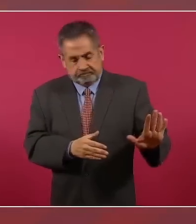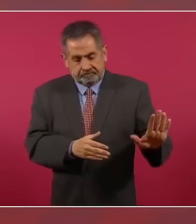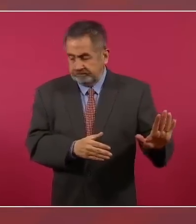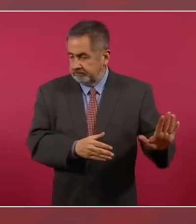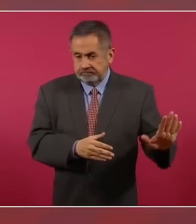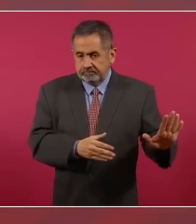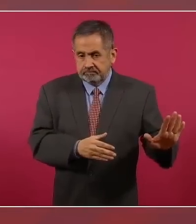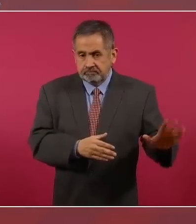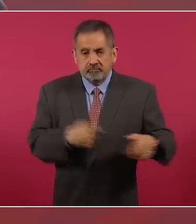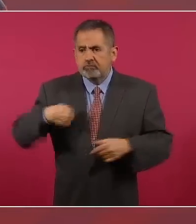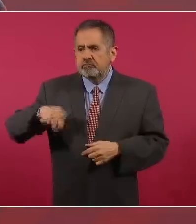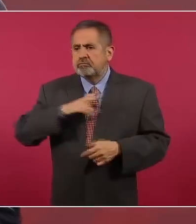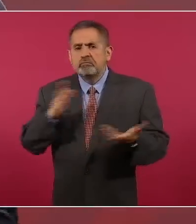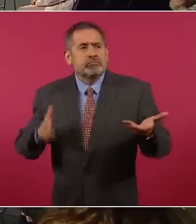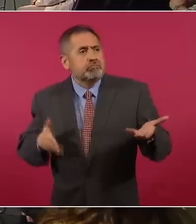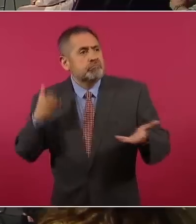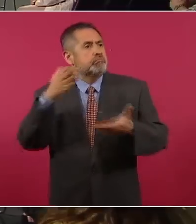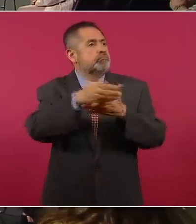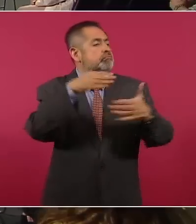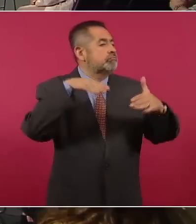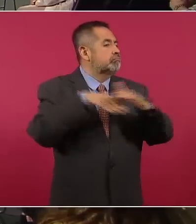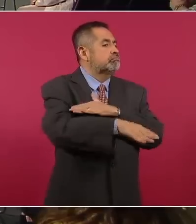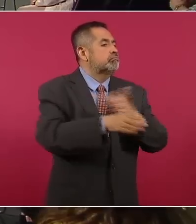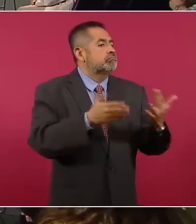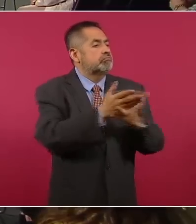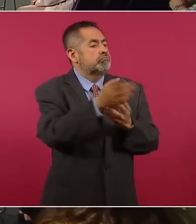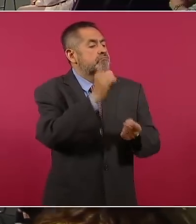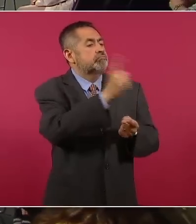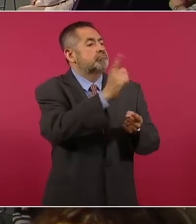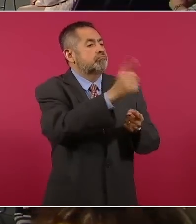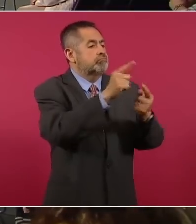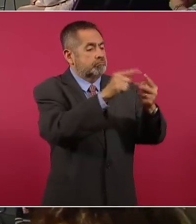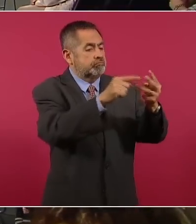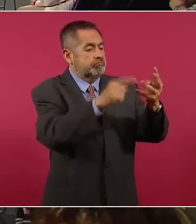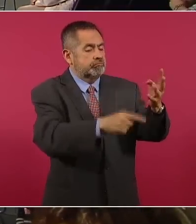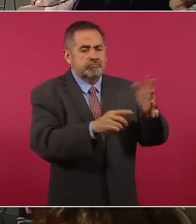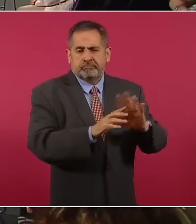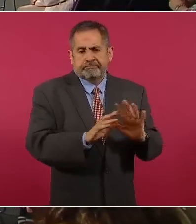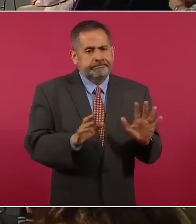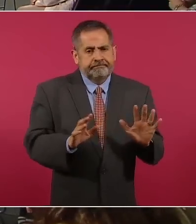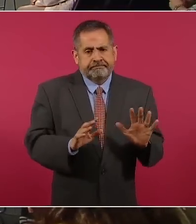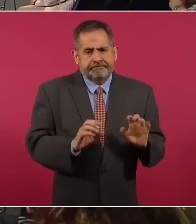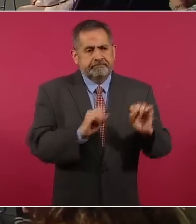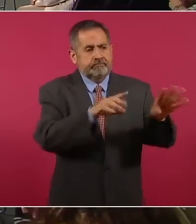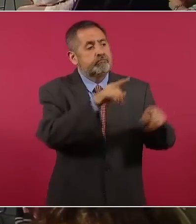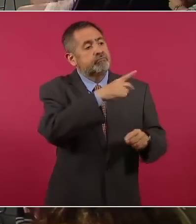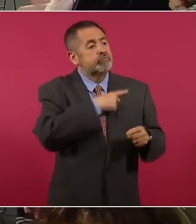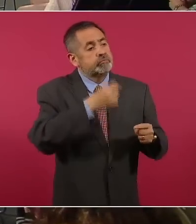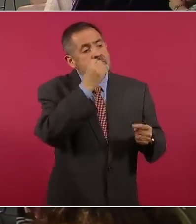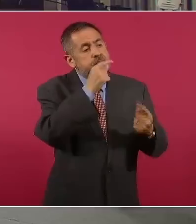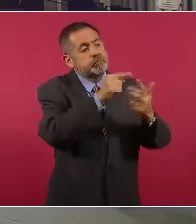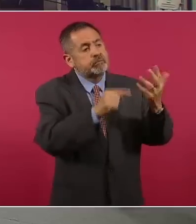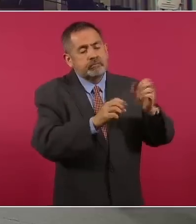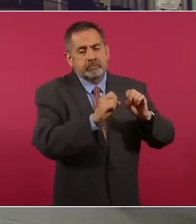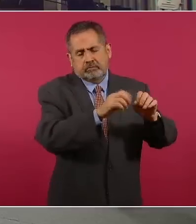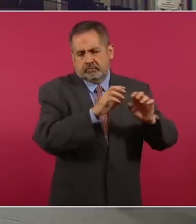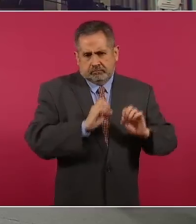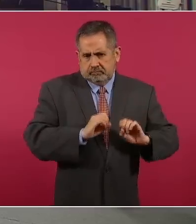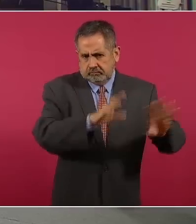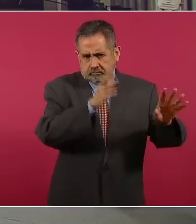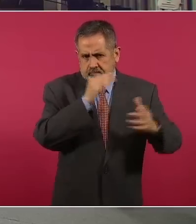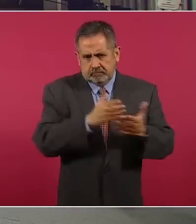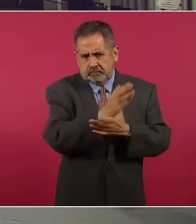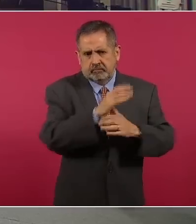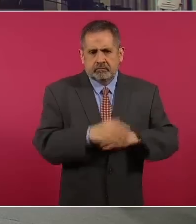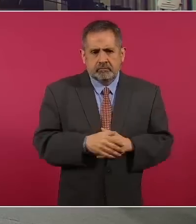Nosotros no vamos a Estados Unidos a decirle qué van a consumir. No vamos a